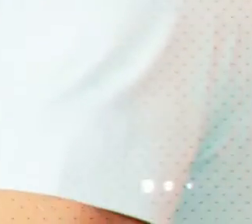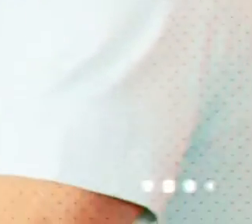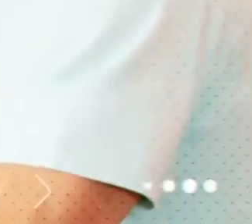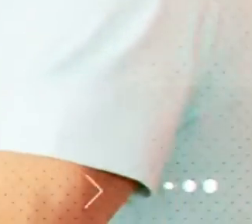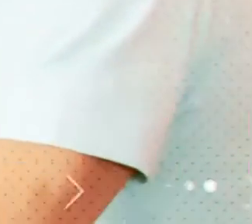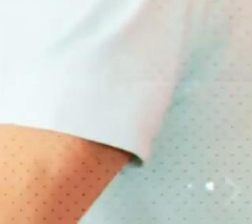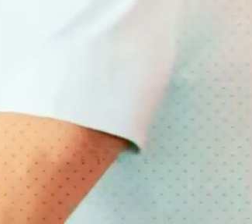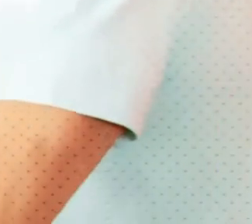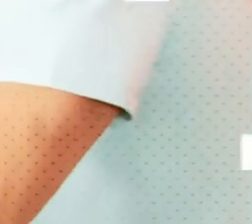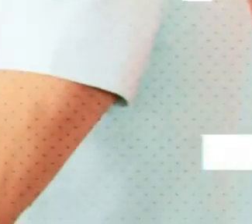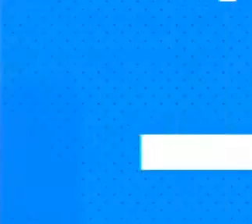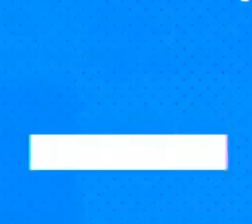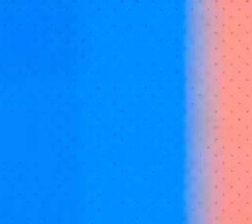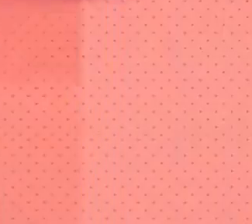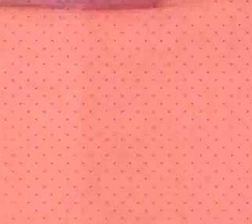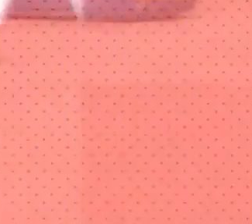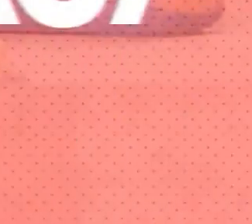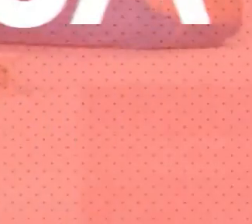dime